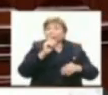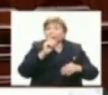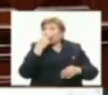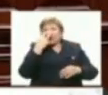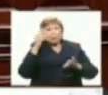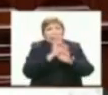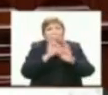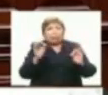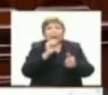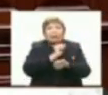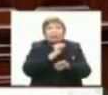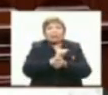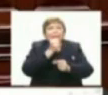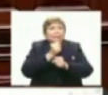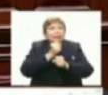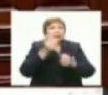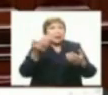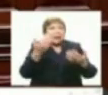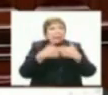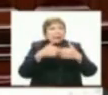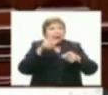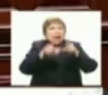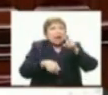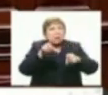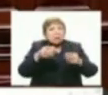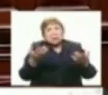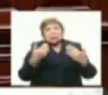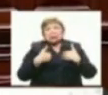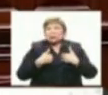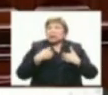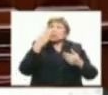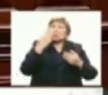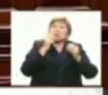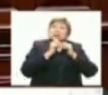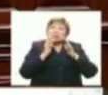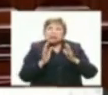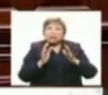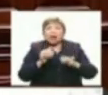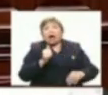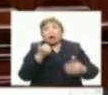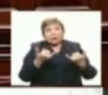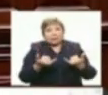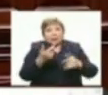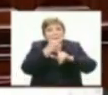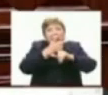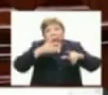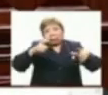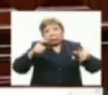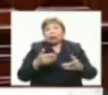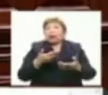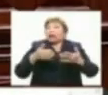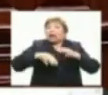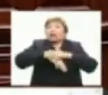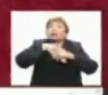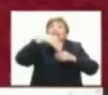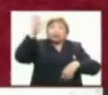vemos preso a ningún empresario. Algunos lo estuvieron unos días, pero ahora ya están libres y hasta fuera